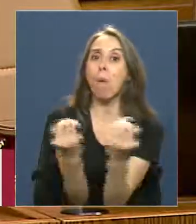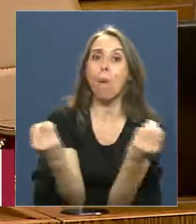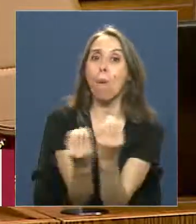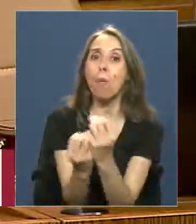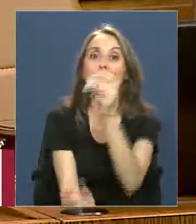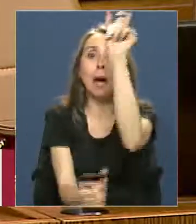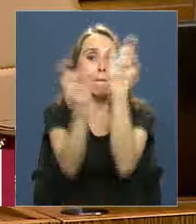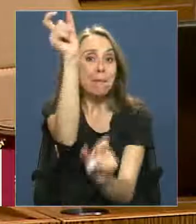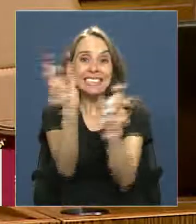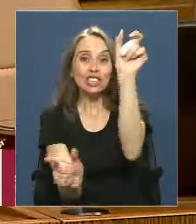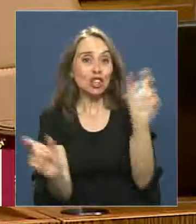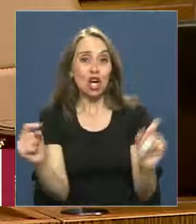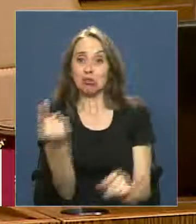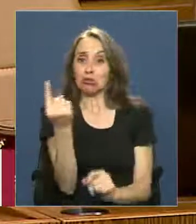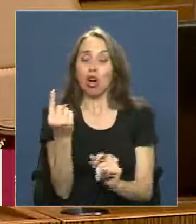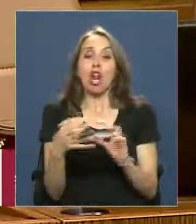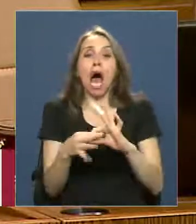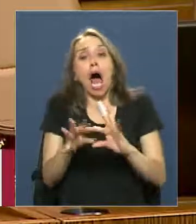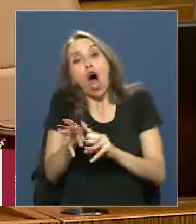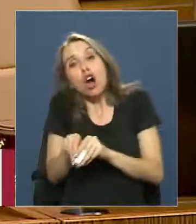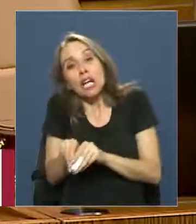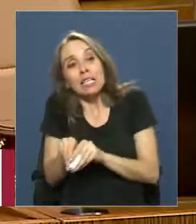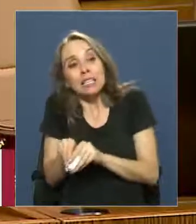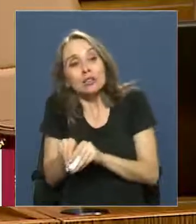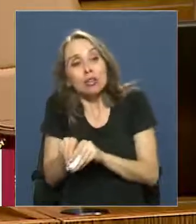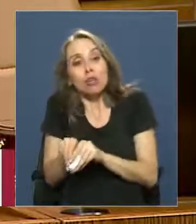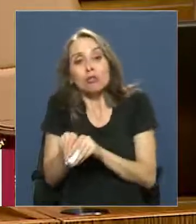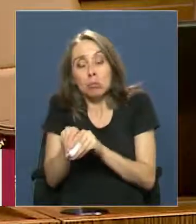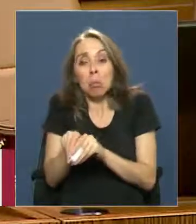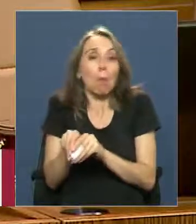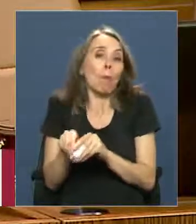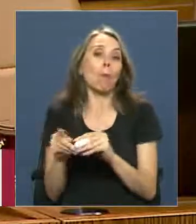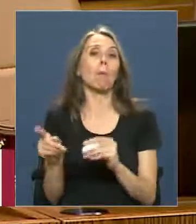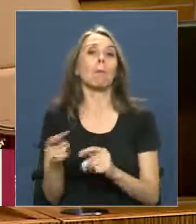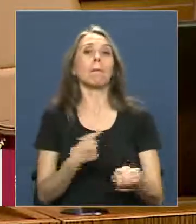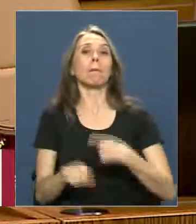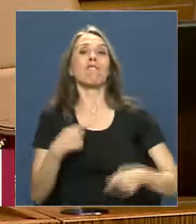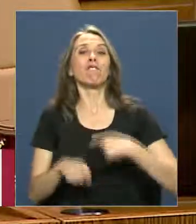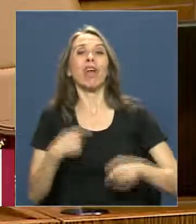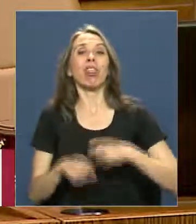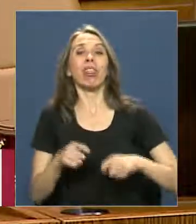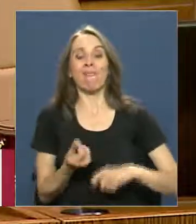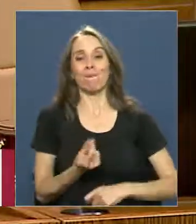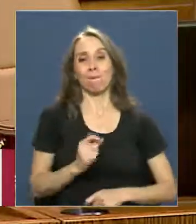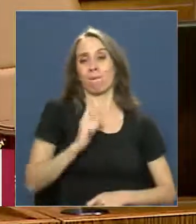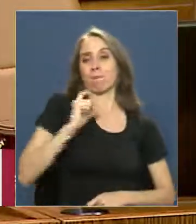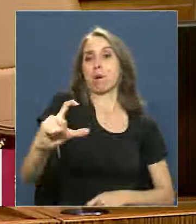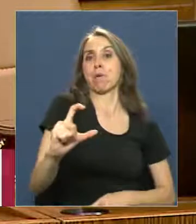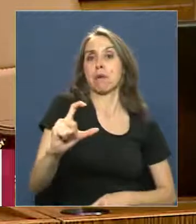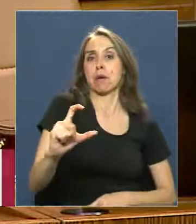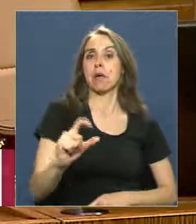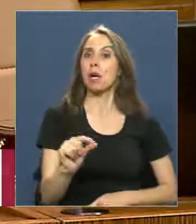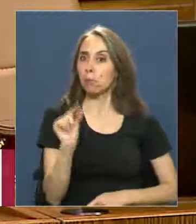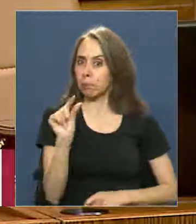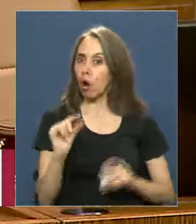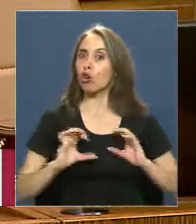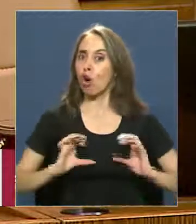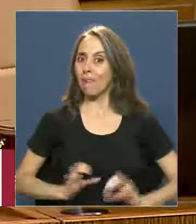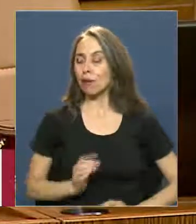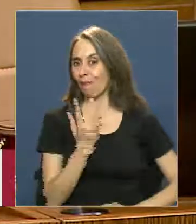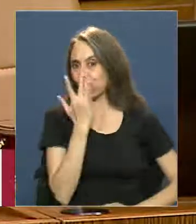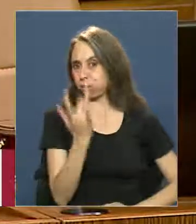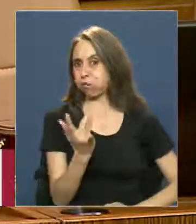de personas naturales y organizaciones de facto que realizan esta acción, insisto, poco ética,